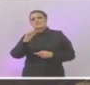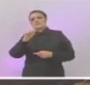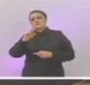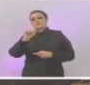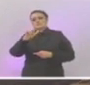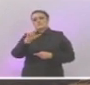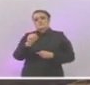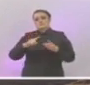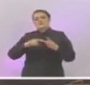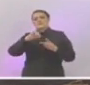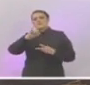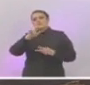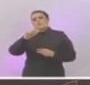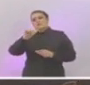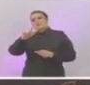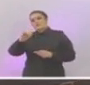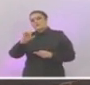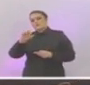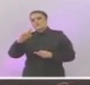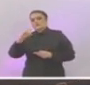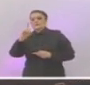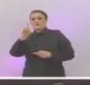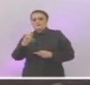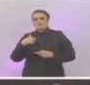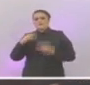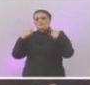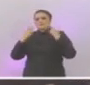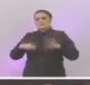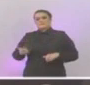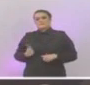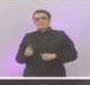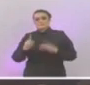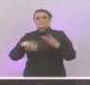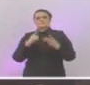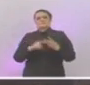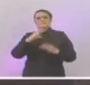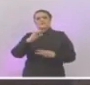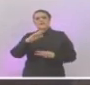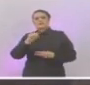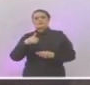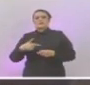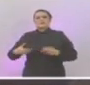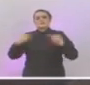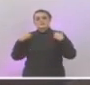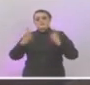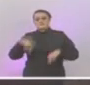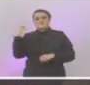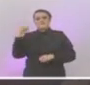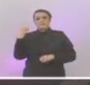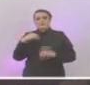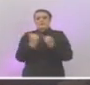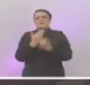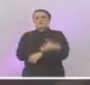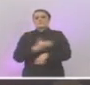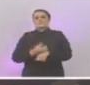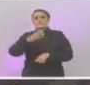Contreras, Juan Luna Mercado, representante de Guanajuato, José Gallardo Casas, representante de Oaxaca, y también nos